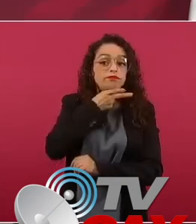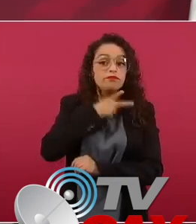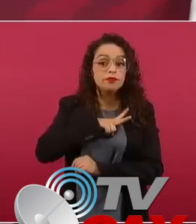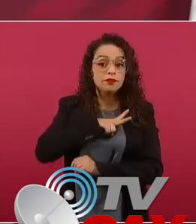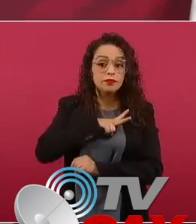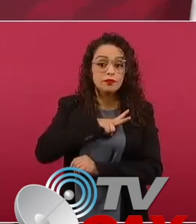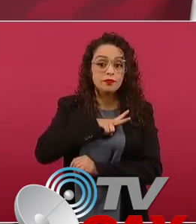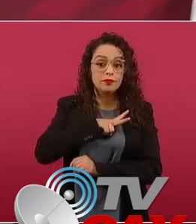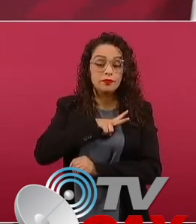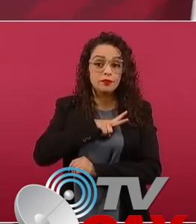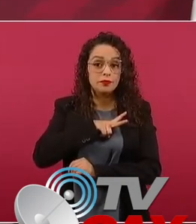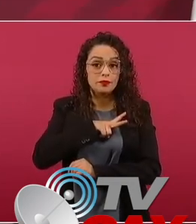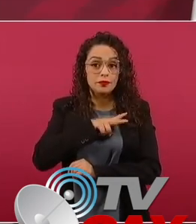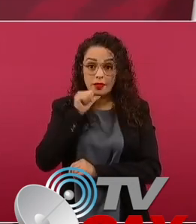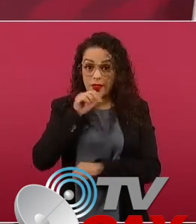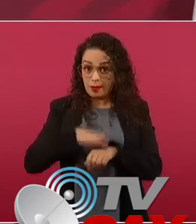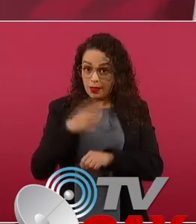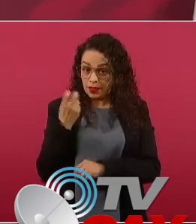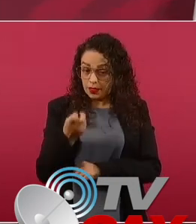para